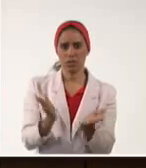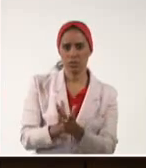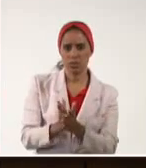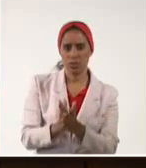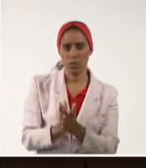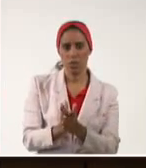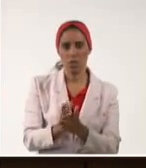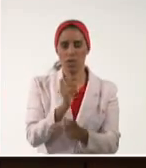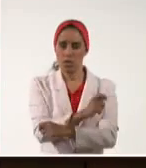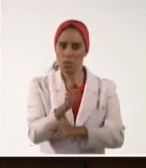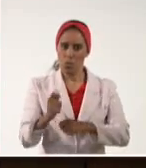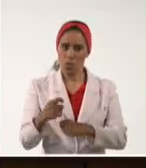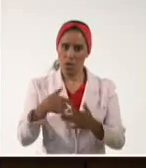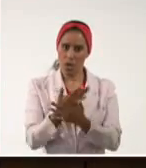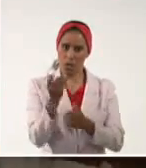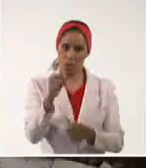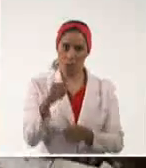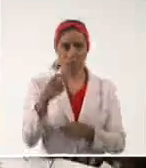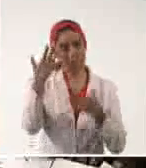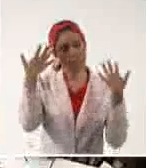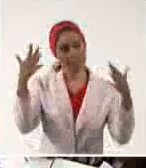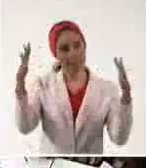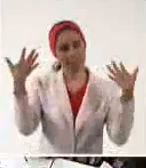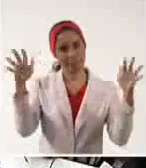los educadores cubanos en su día.